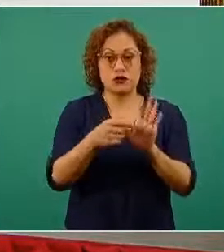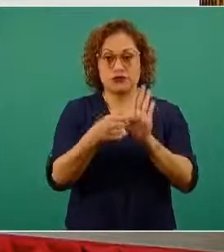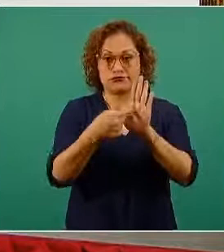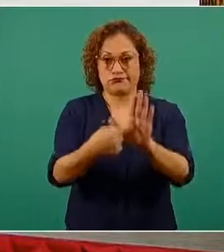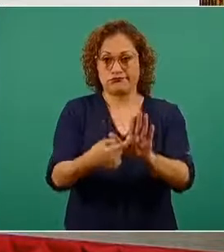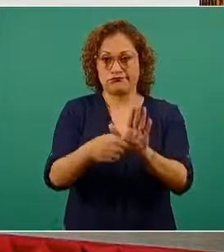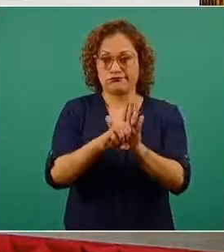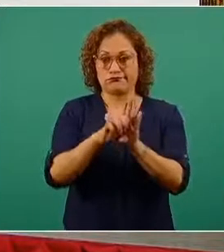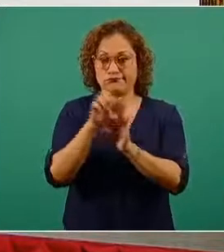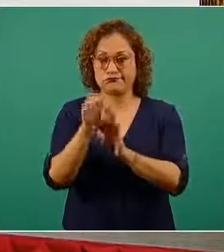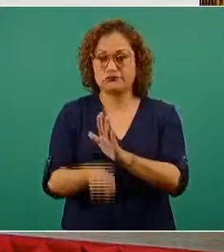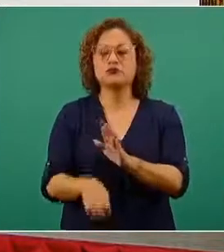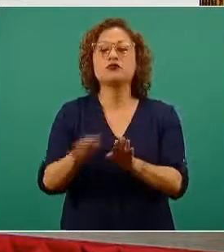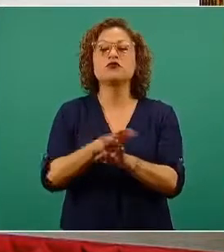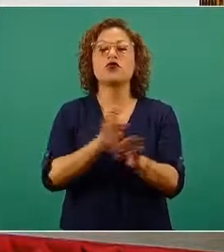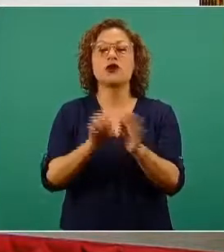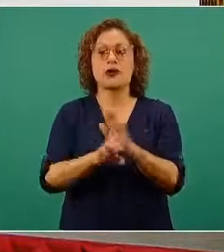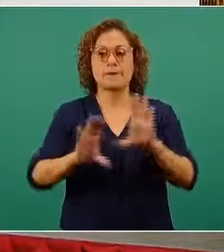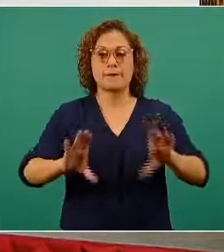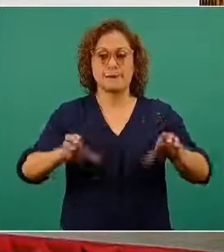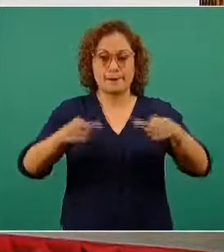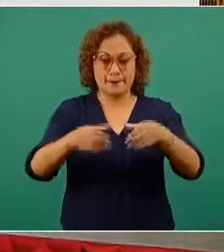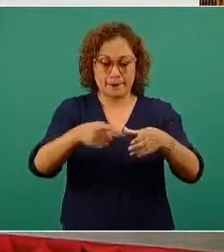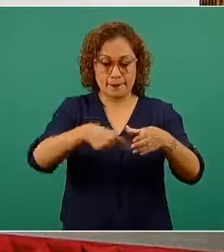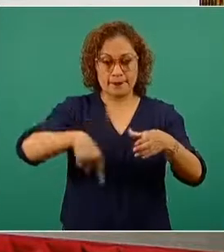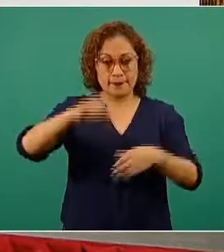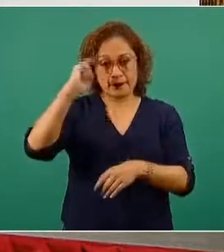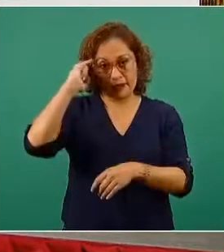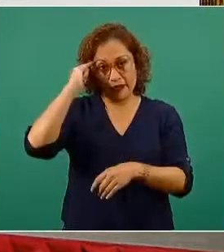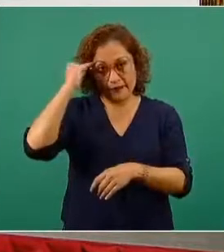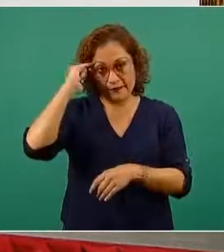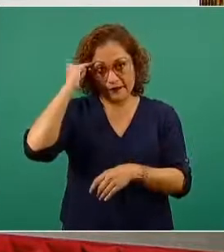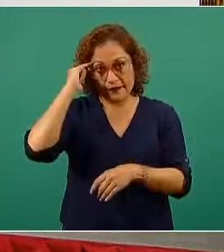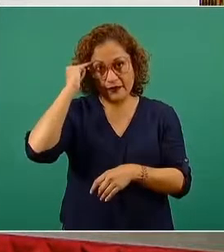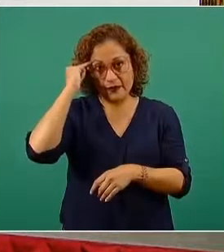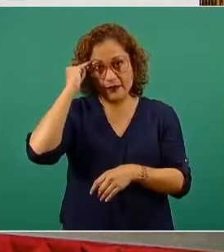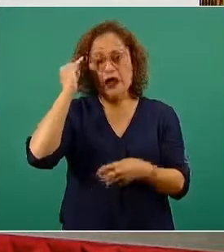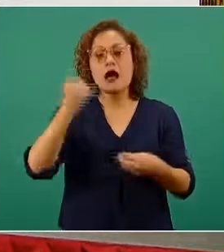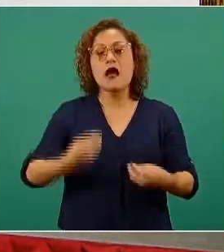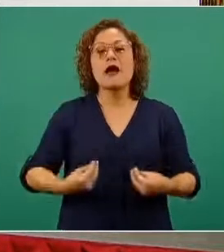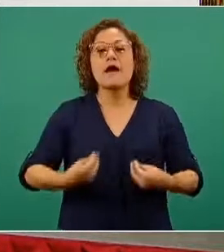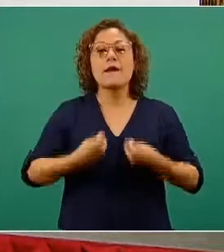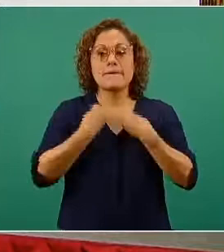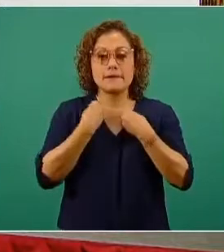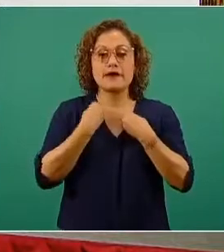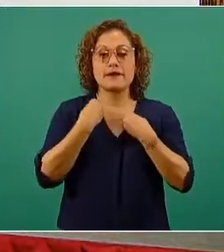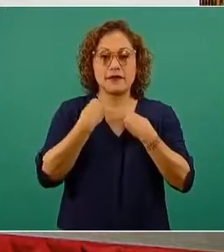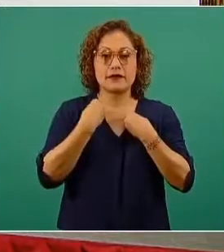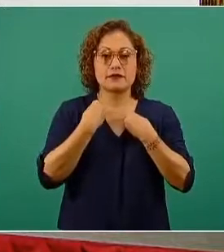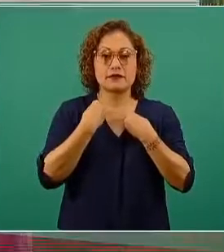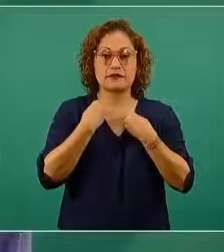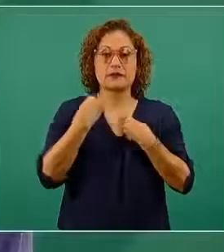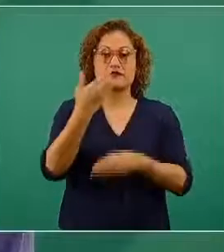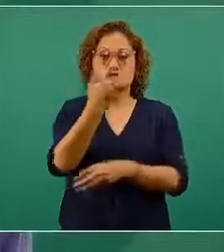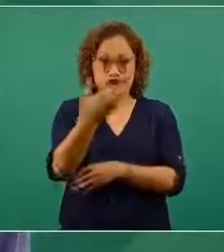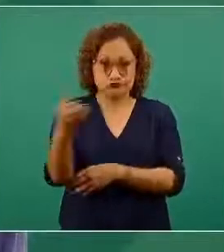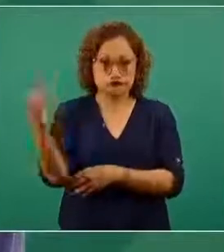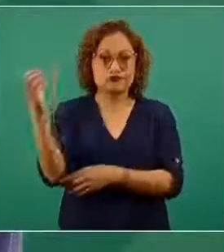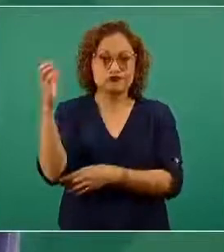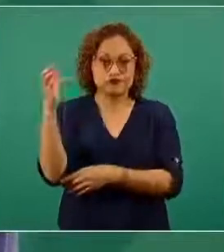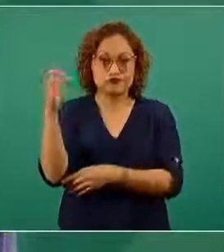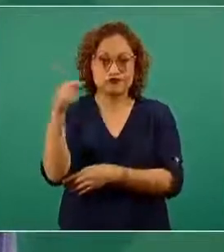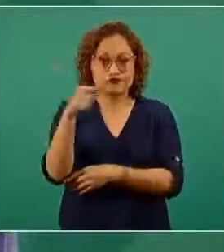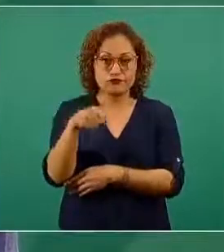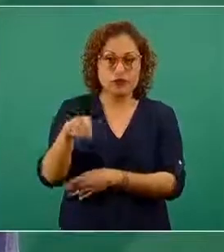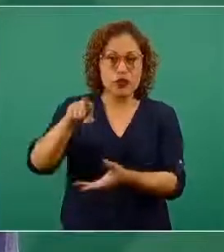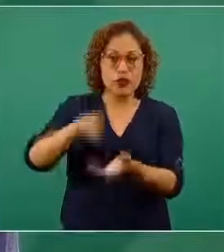interesante, cómo en algunas comunidades indígenas, mayormente en el área rural, tienen un nivel de organización y de cohesión